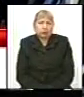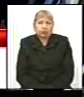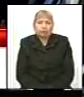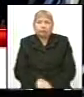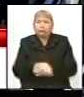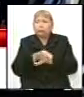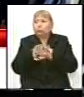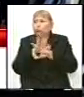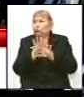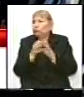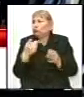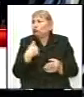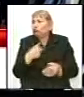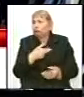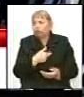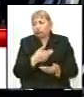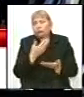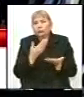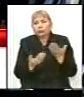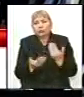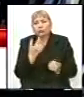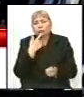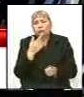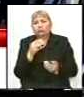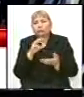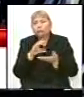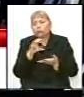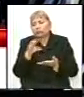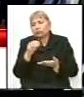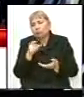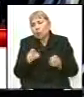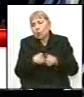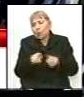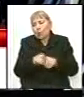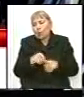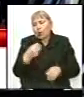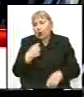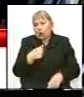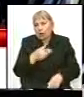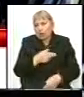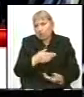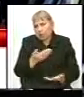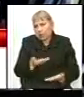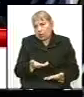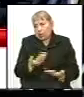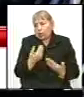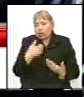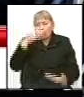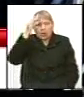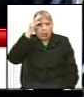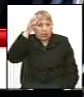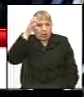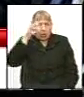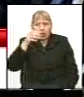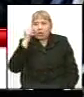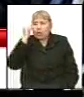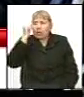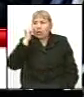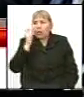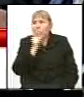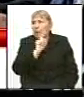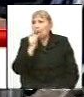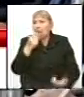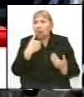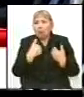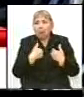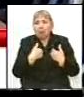inmunológica como nosotros. Son seres humanos como nosotros, por supuesto, que tienen cabales derechos, pero si no tenemos,